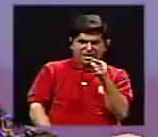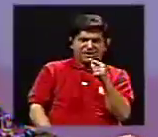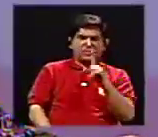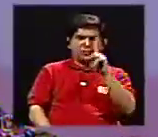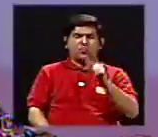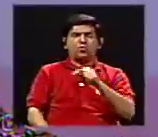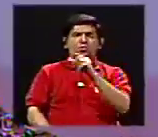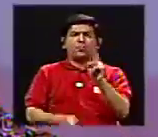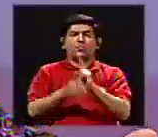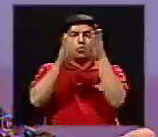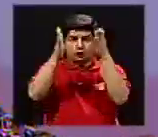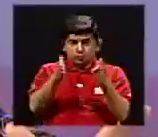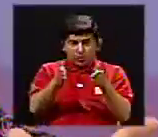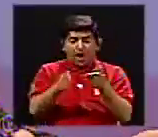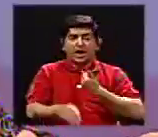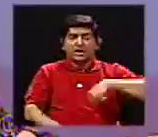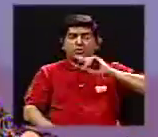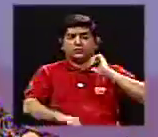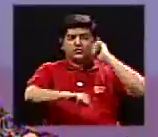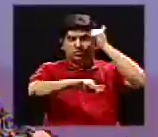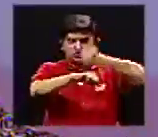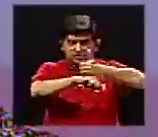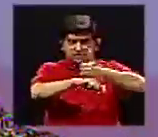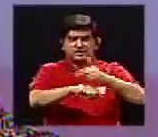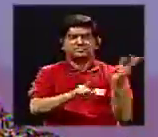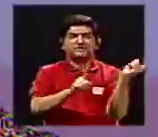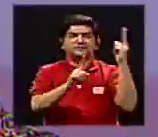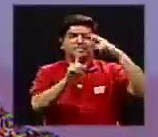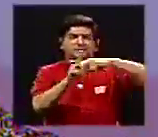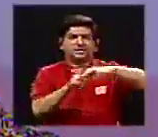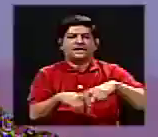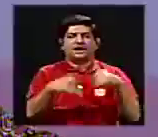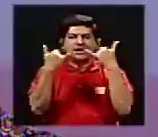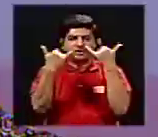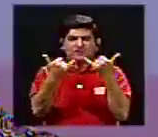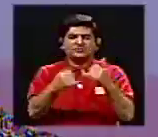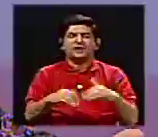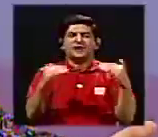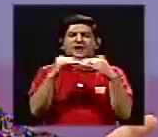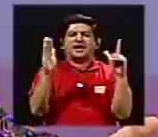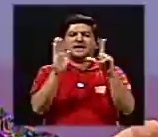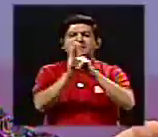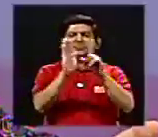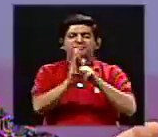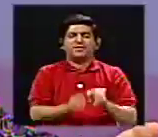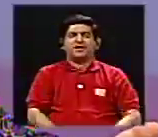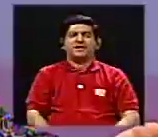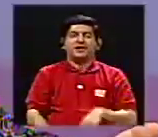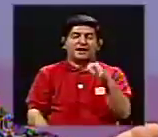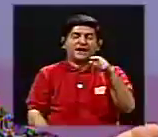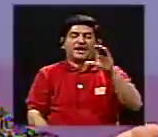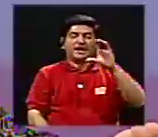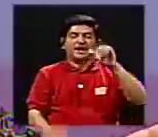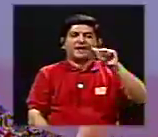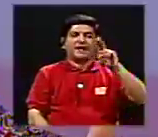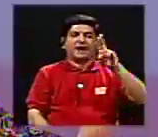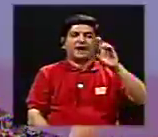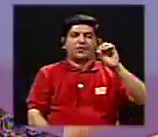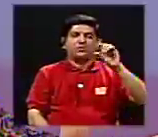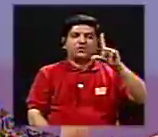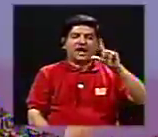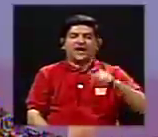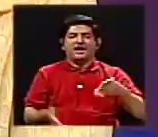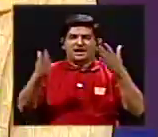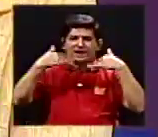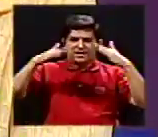un usuario, lo estaríamos poniendo en práctica dejando a rango de ley el caudal ambiental. Uh-huh. Y